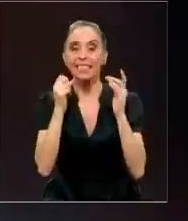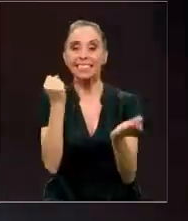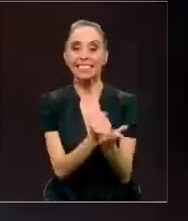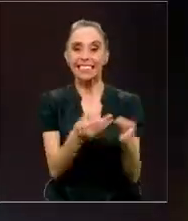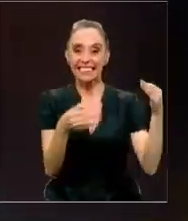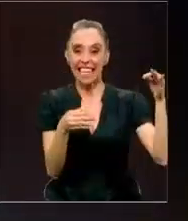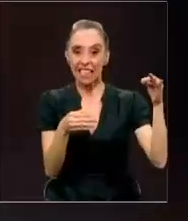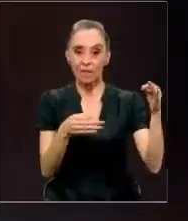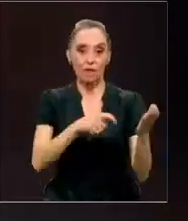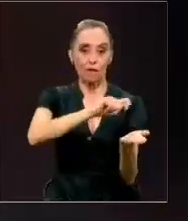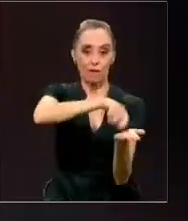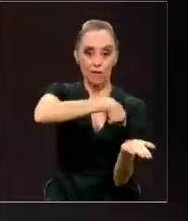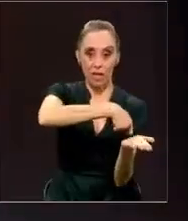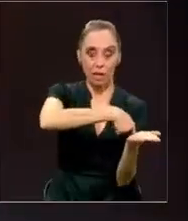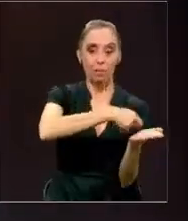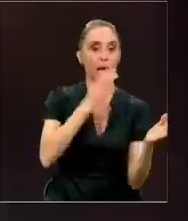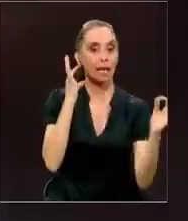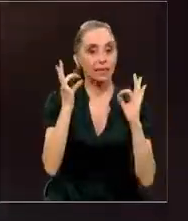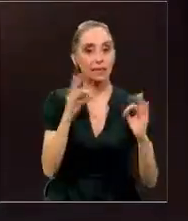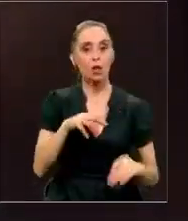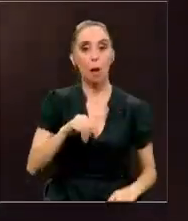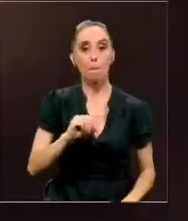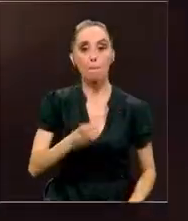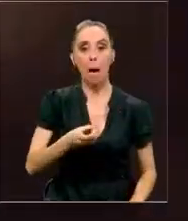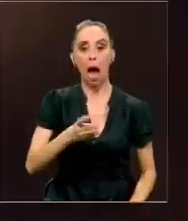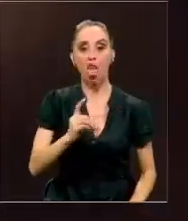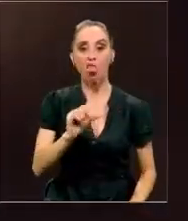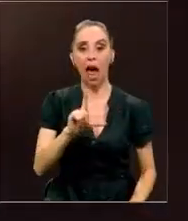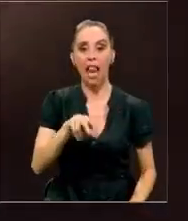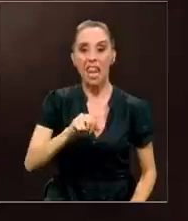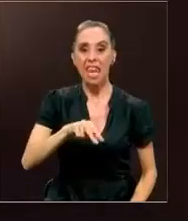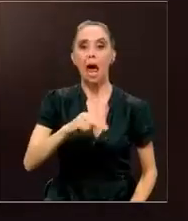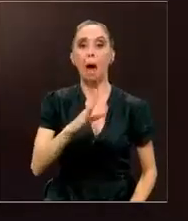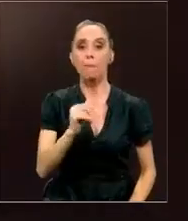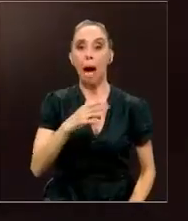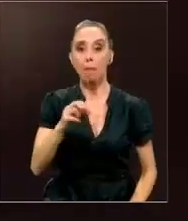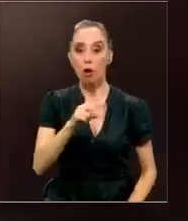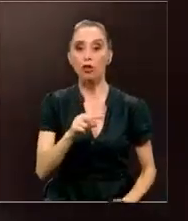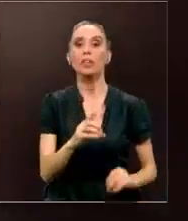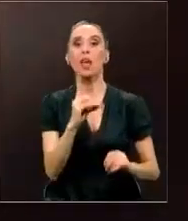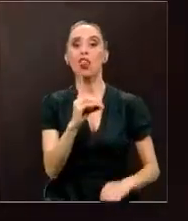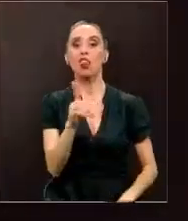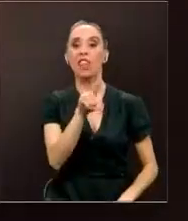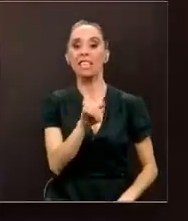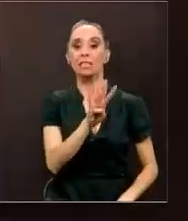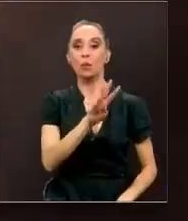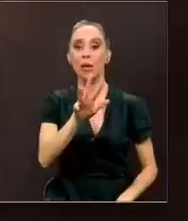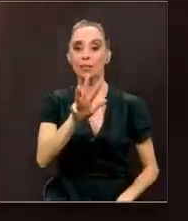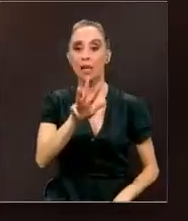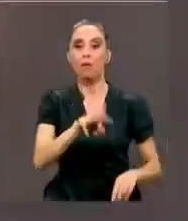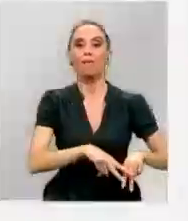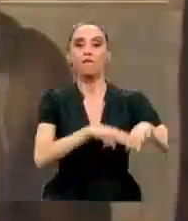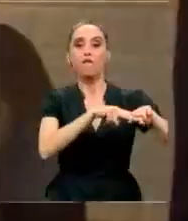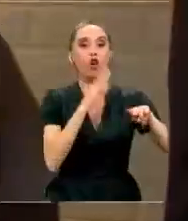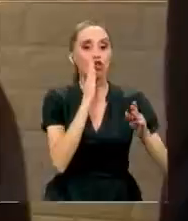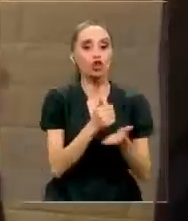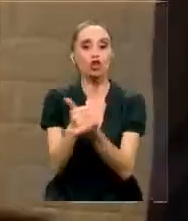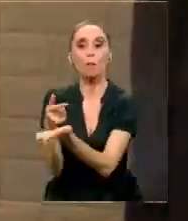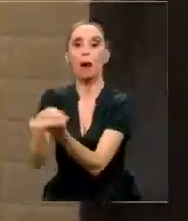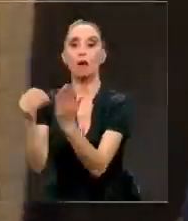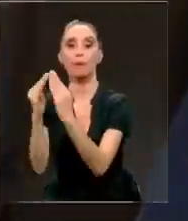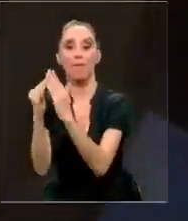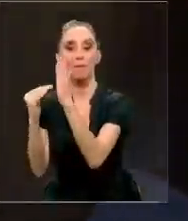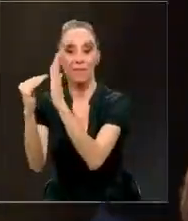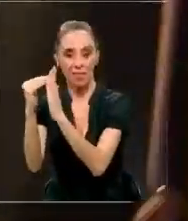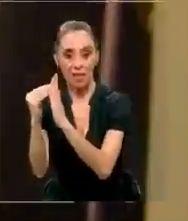localización que requería la señora Magdalena Bamóndez para aplicar el subsidio DS-49 del Fondo Solidario de la Vivienda. Historias